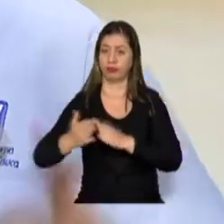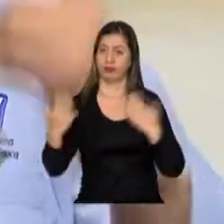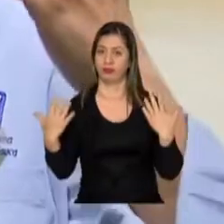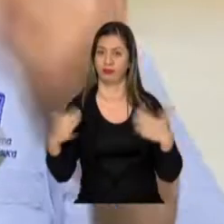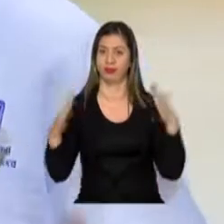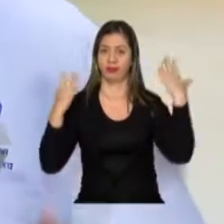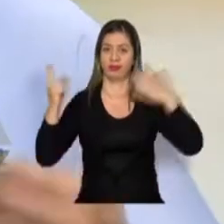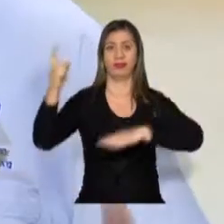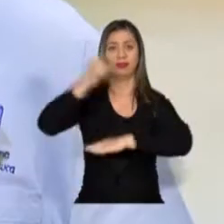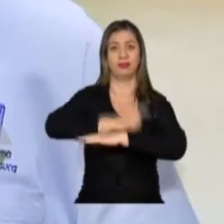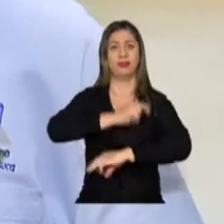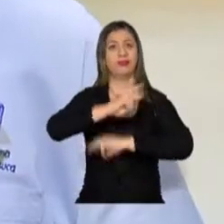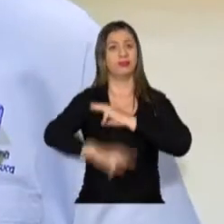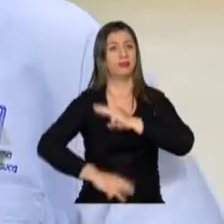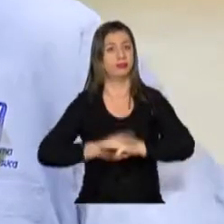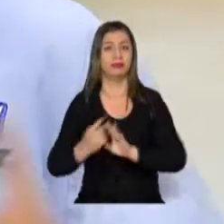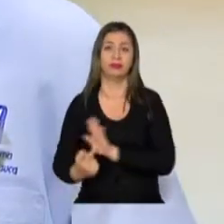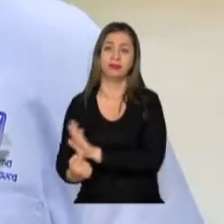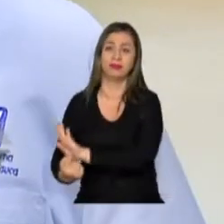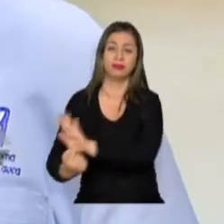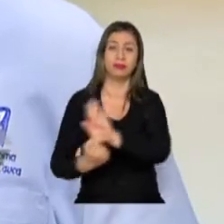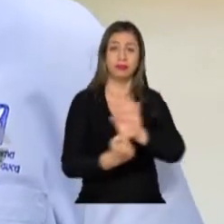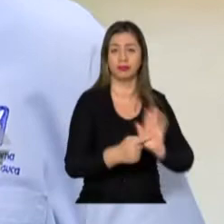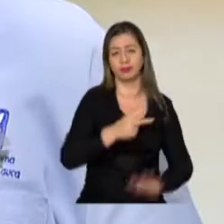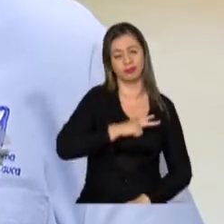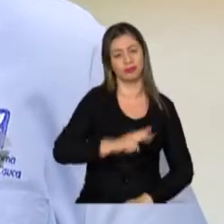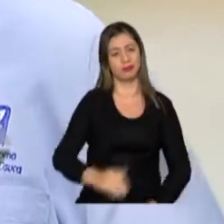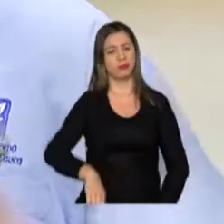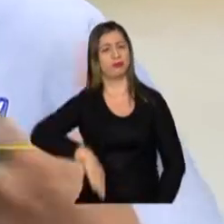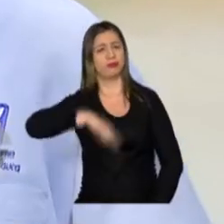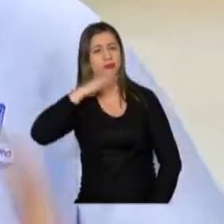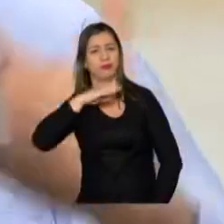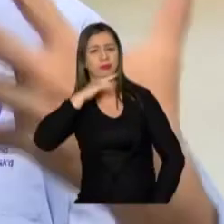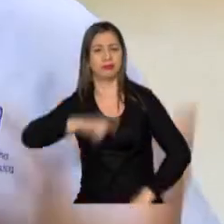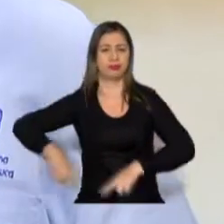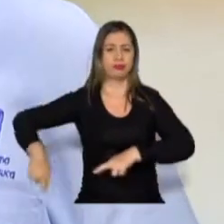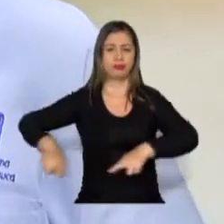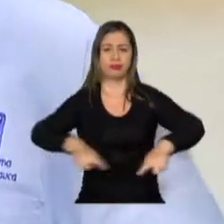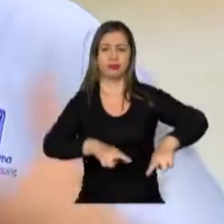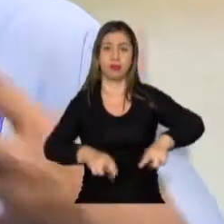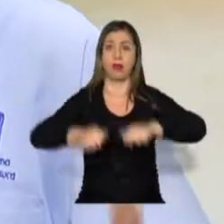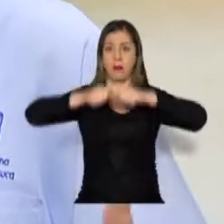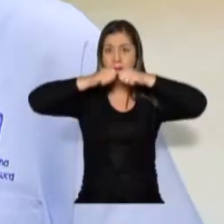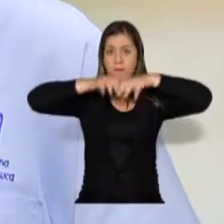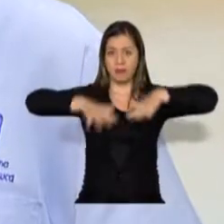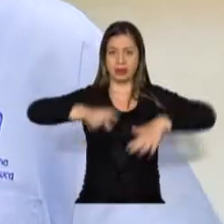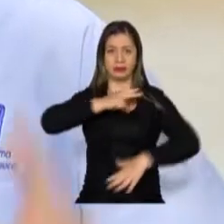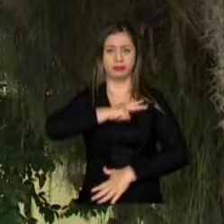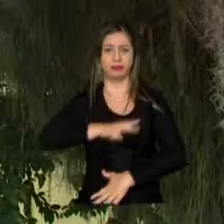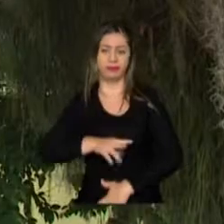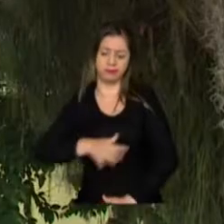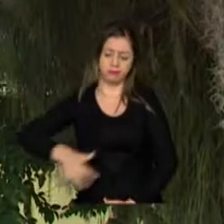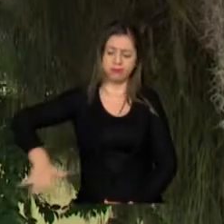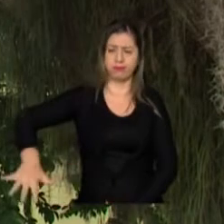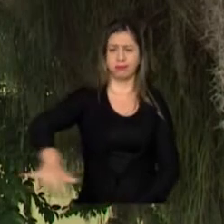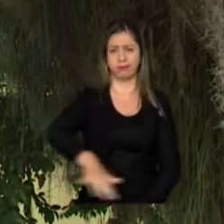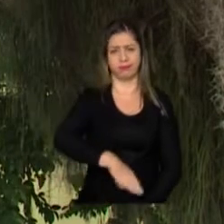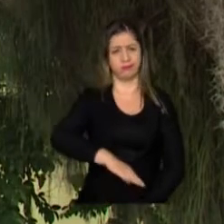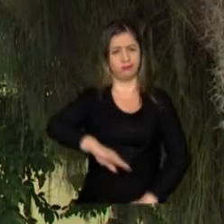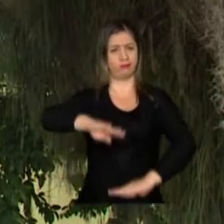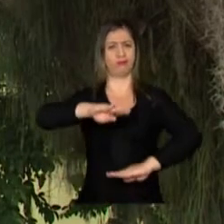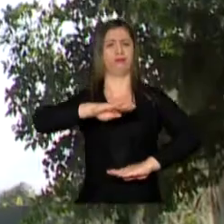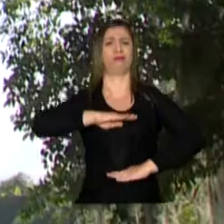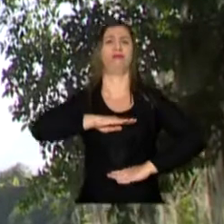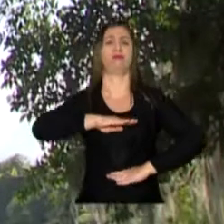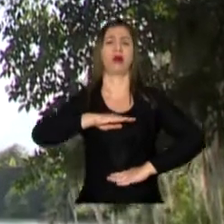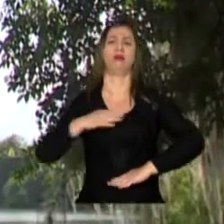día, mostrándole a todo el Valle del Cauca lo rico que somos en humedales. Eso es una bendición. Nuestro Valle del Cauca tiene estos